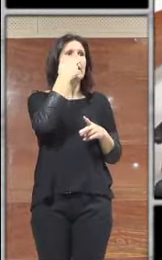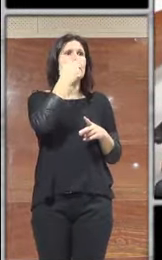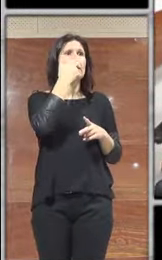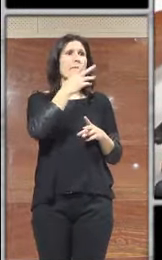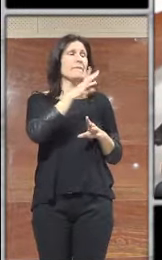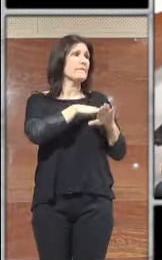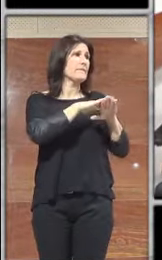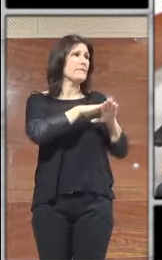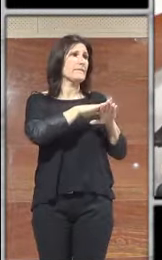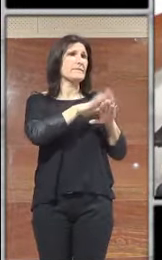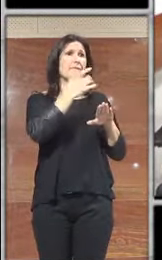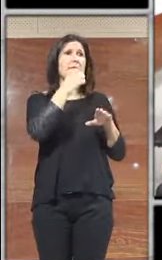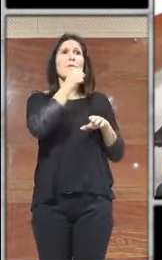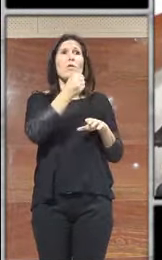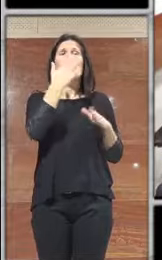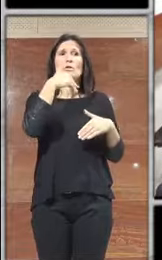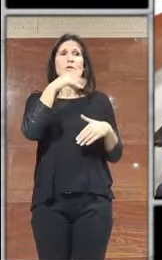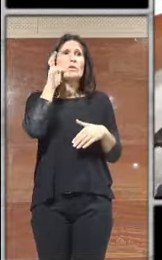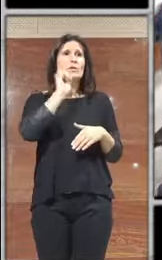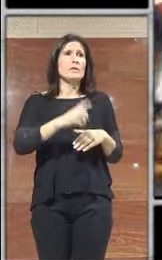Perdón, sin micro no habláis, por favor.